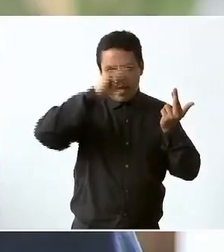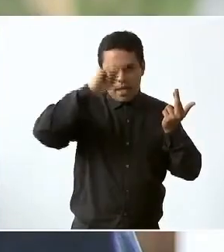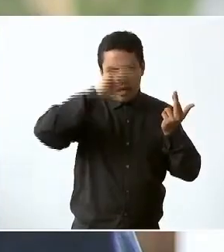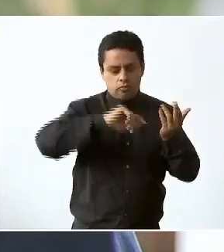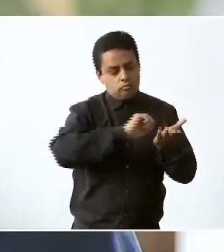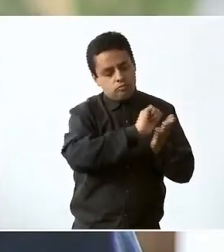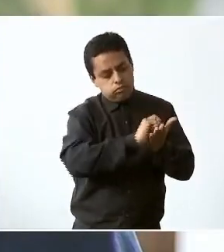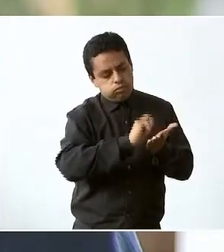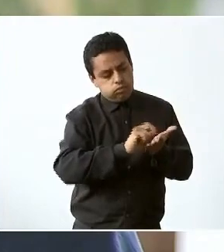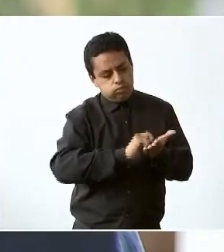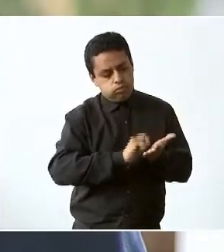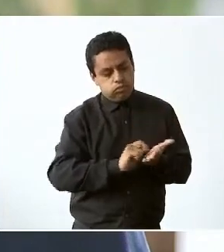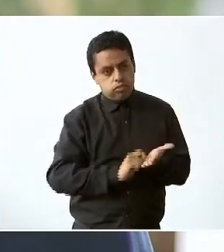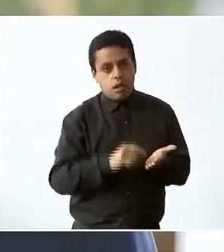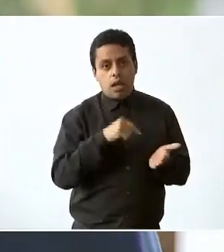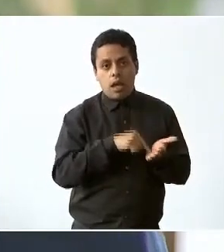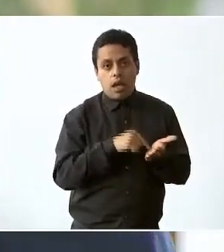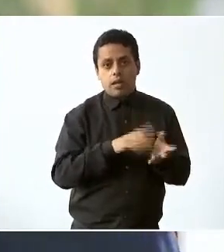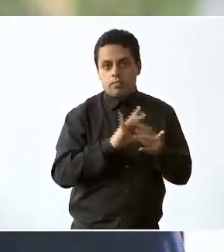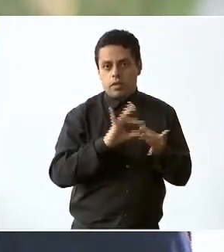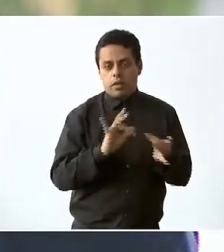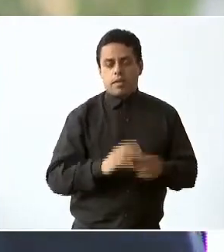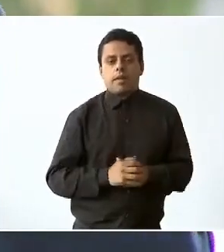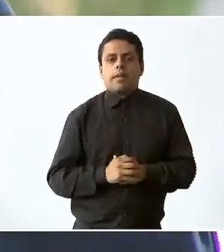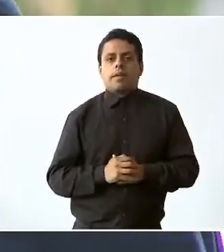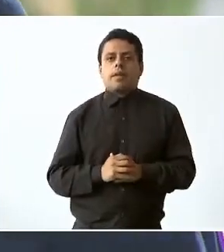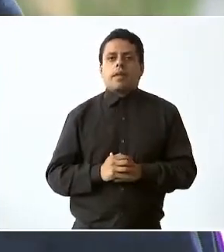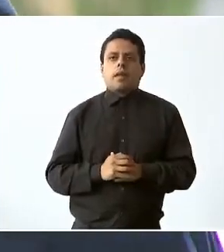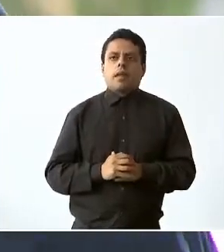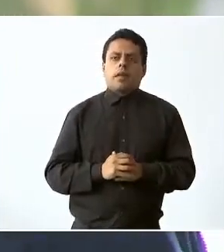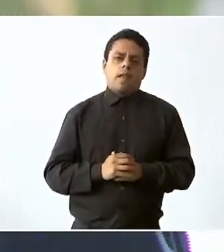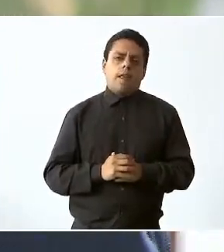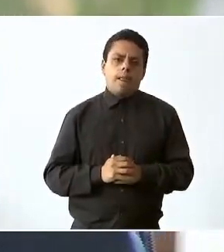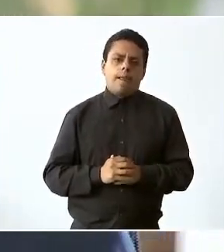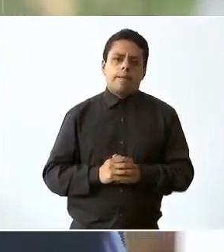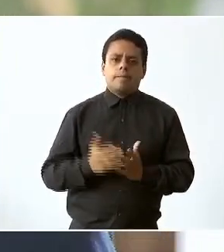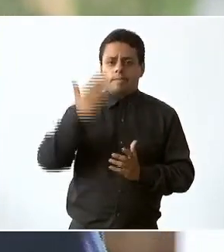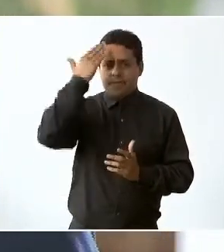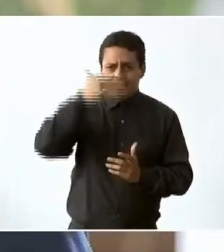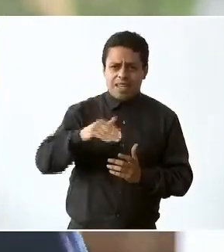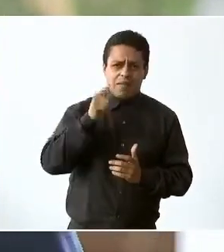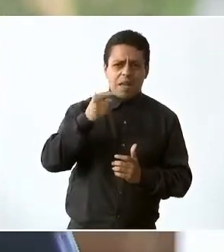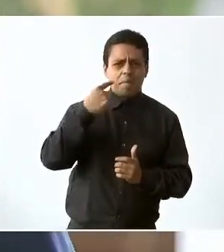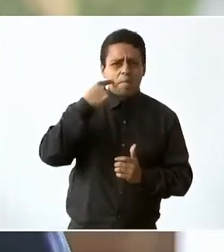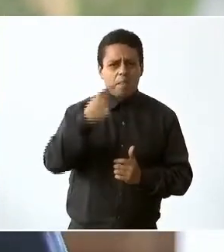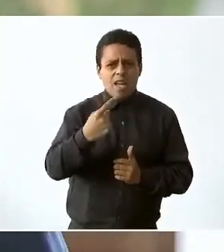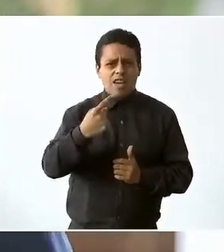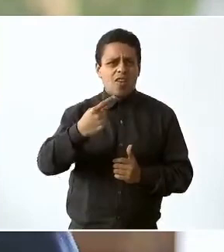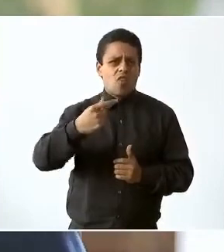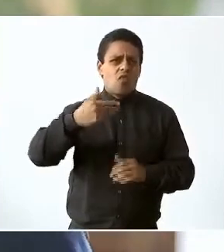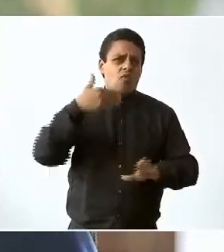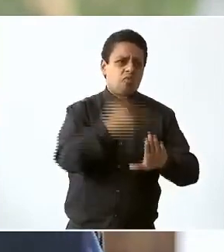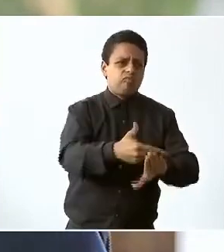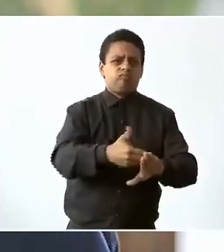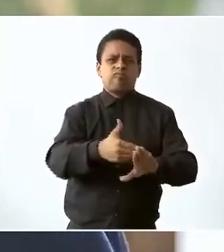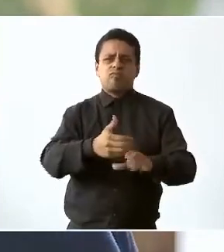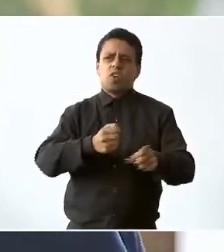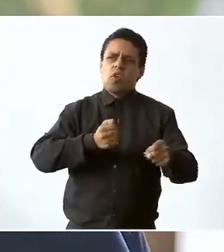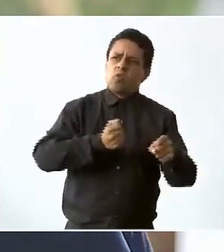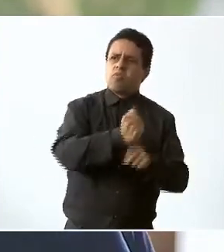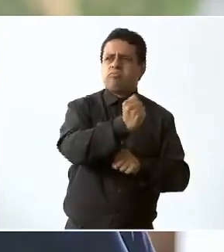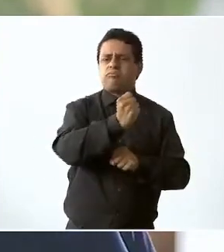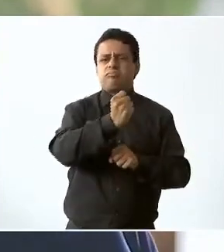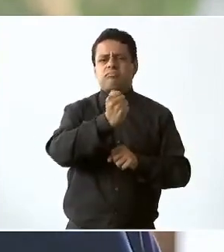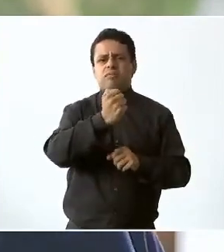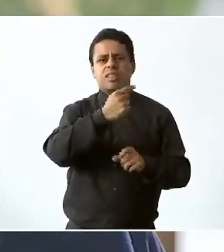Mexicanos, reafirma que a pesar de los crímenes, las adhesiones